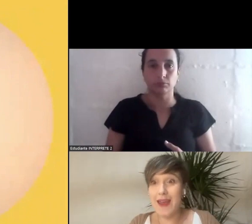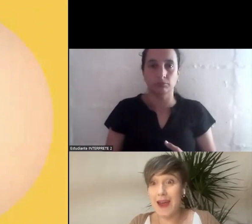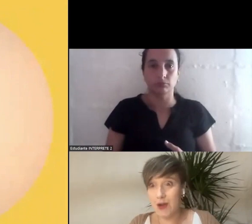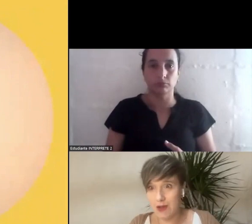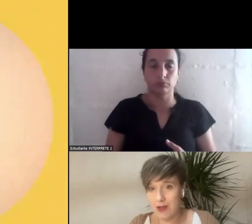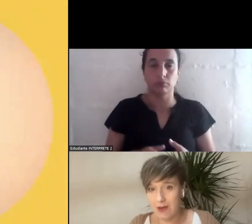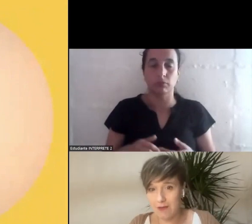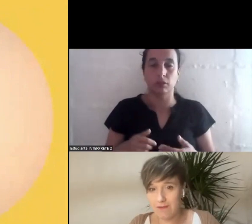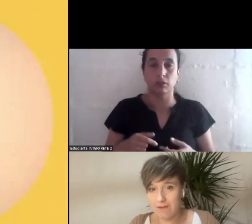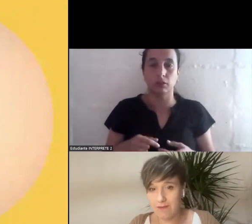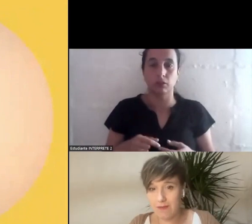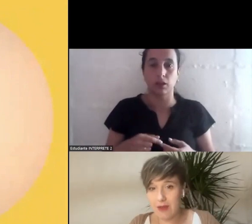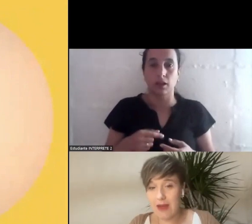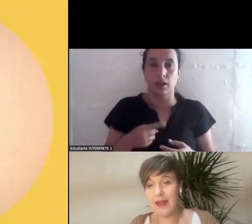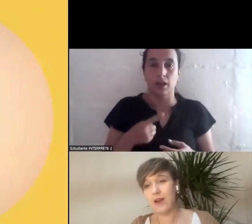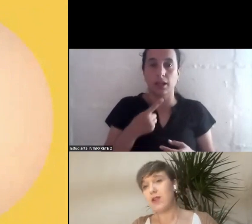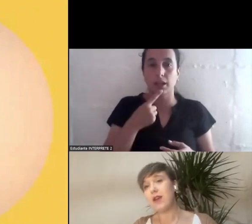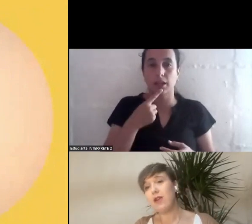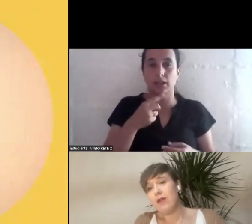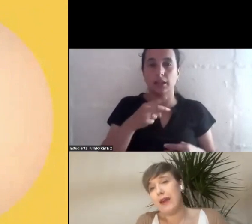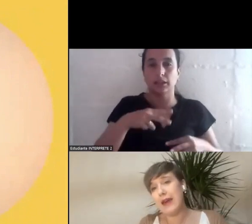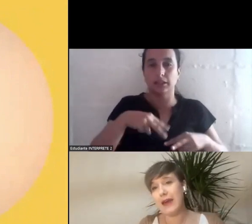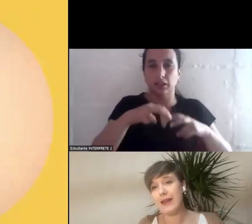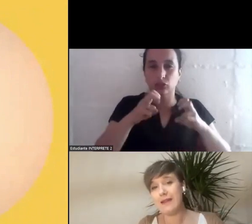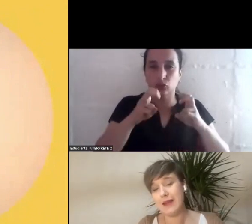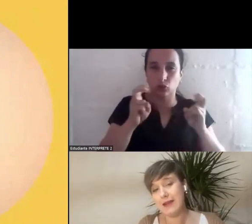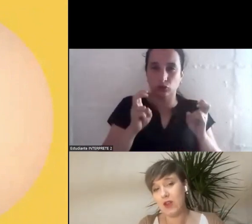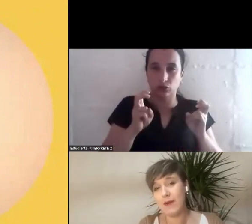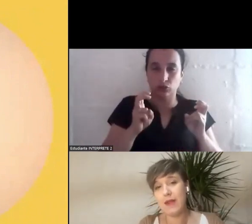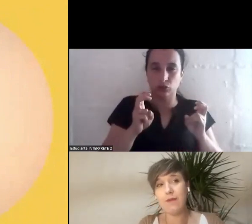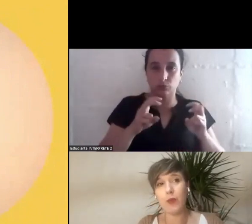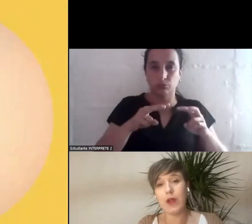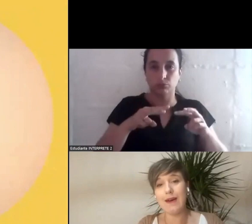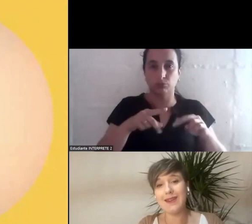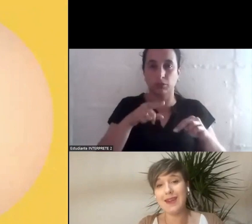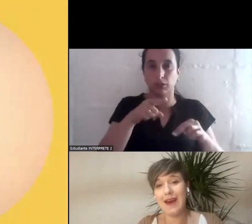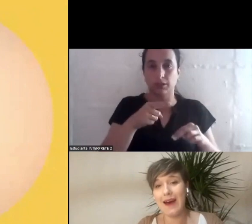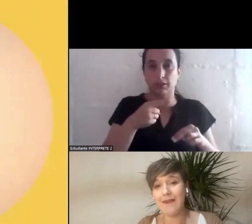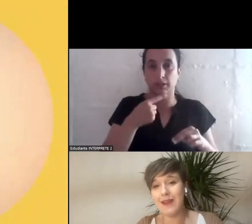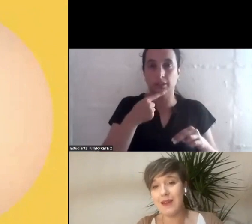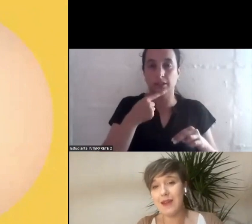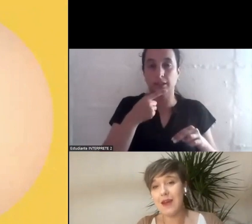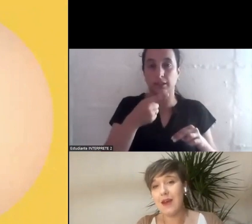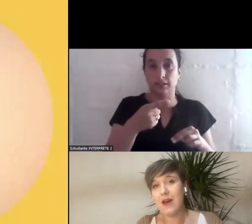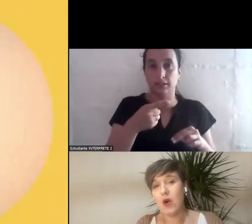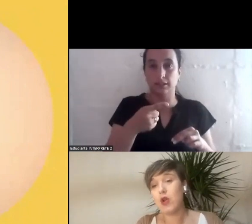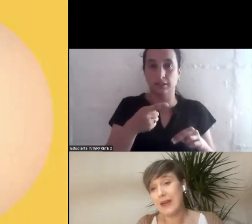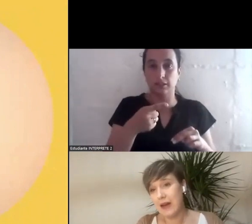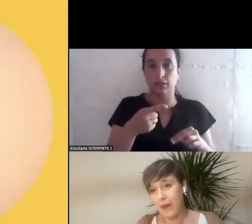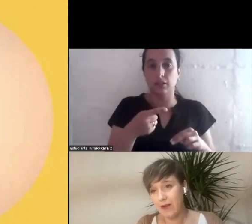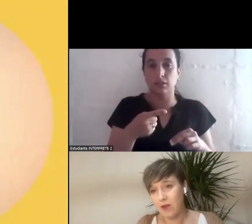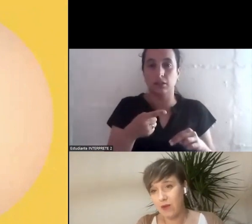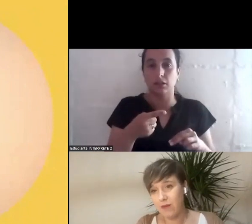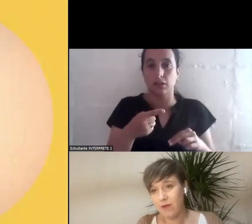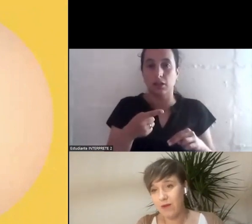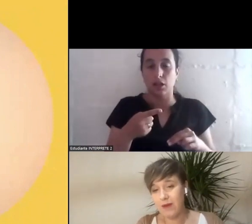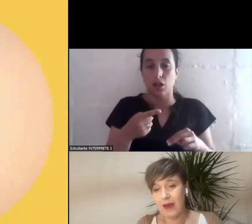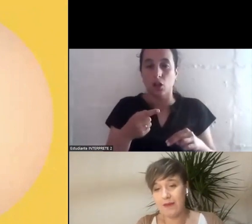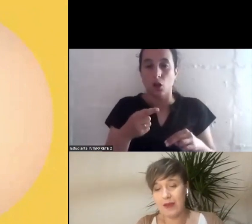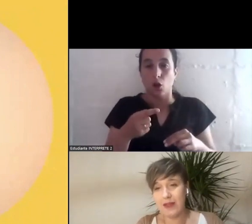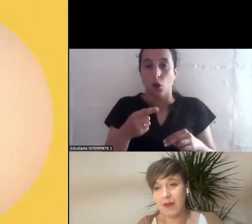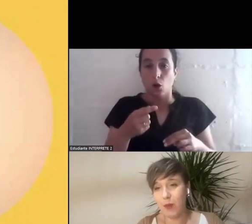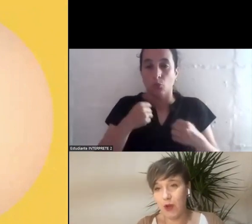Bien, el diagnóstico. El diagnóstico del síndrome de Down puede darse antes o tras el parto,